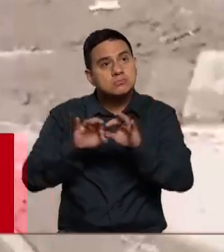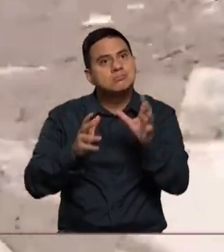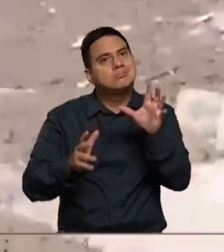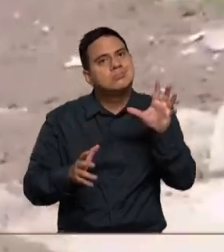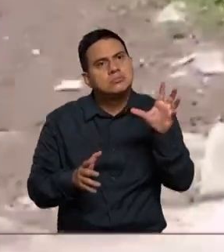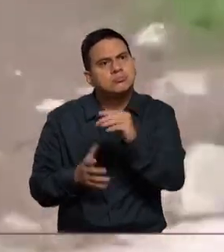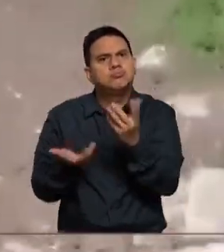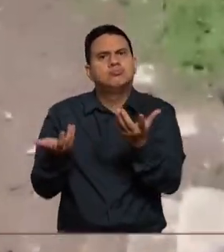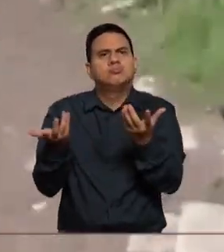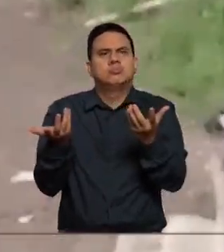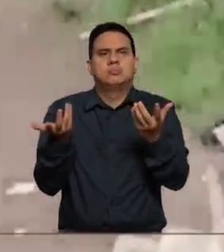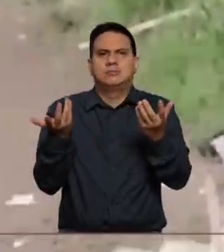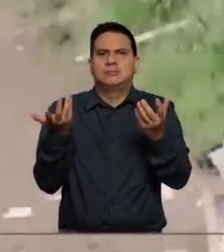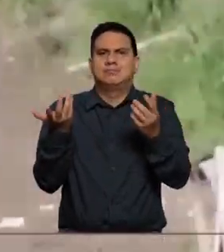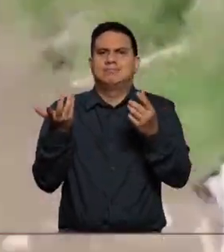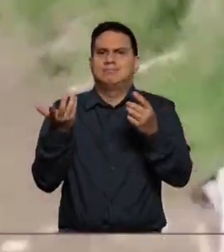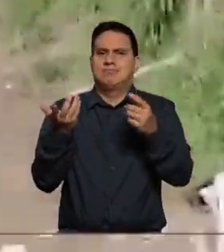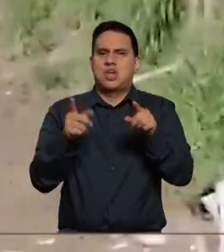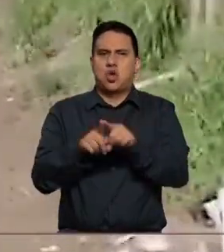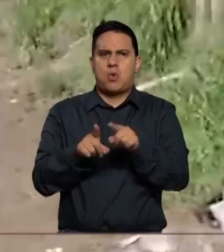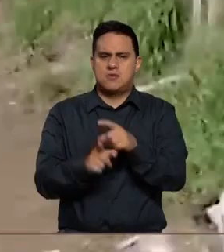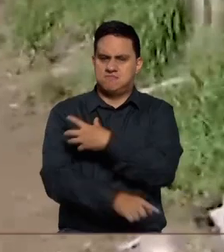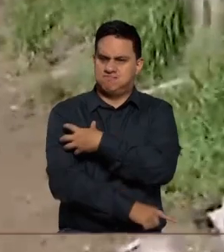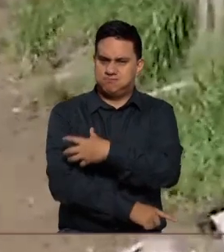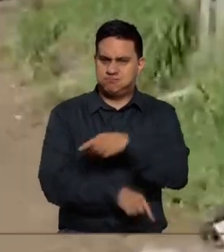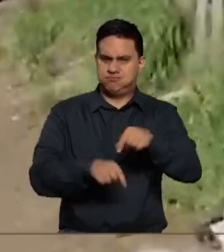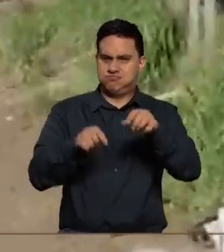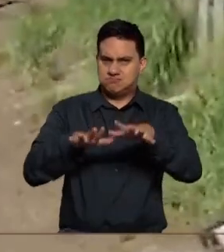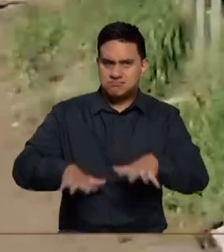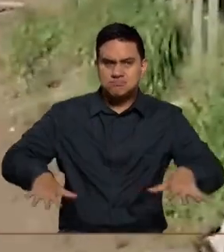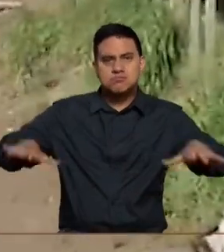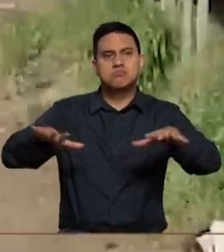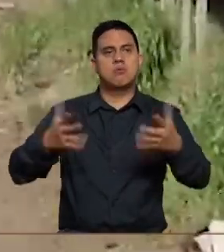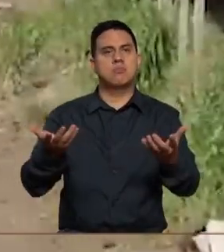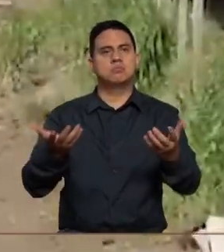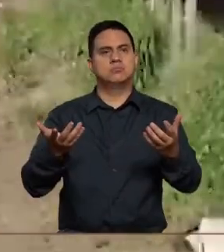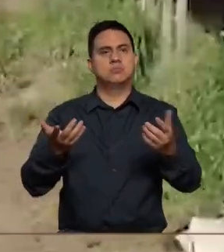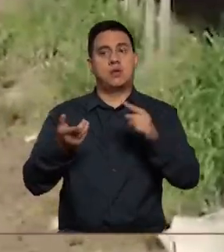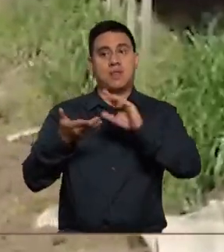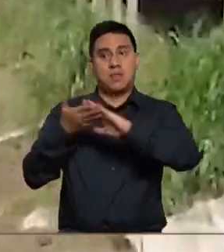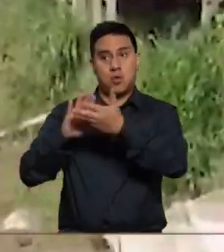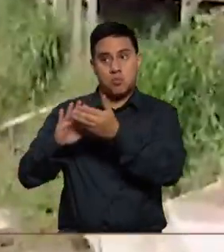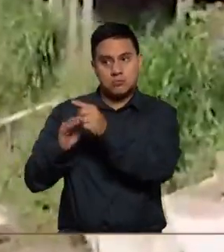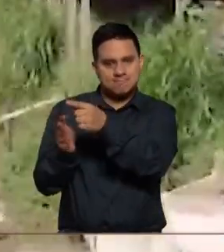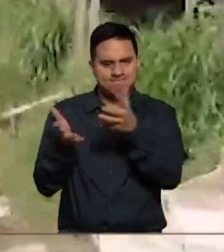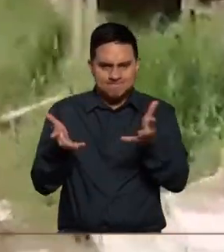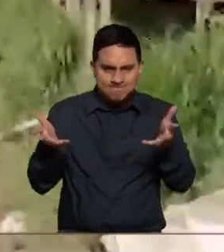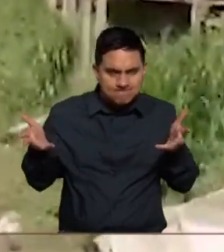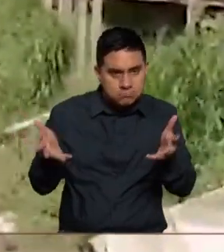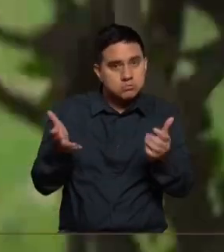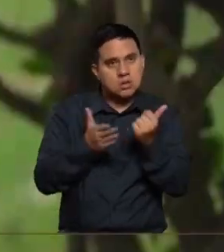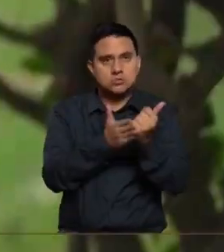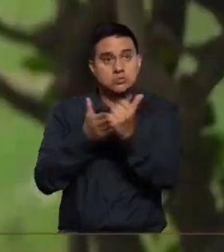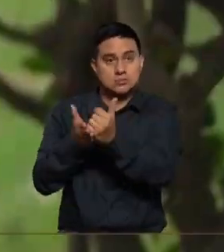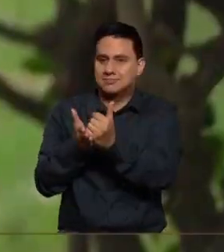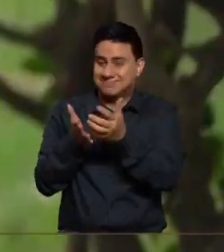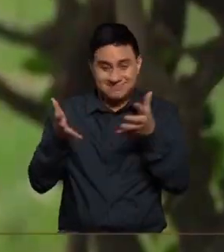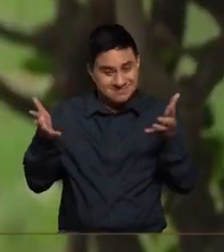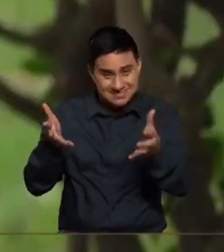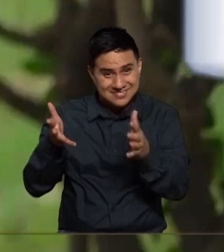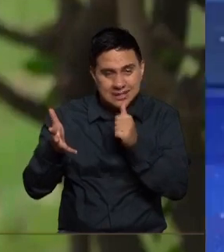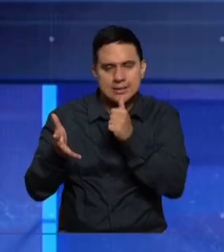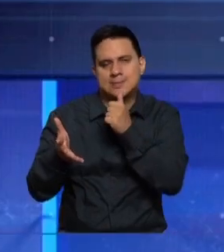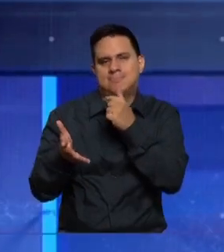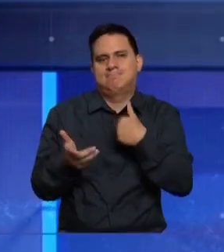presencia del territorio o desde el territorio o con intervención de las comunidades y de las autoridades étnico-territoriales, pues no va a ser cierto que hay una